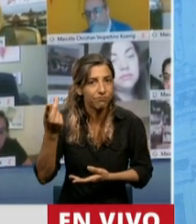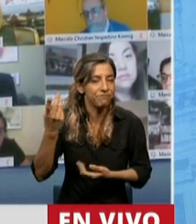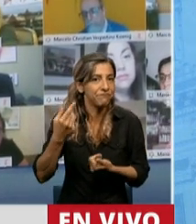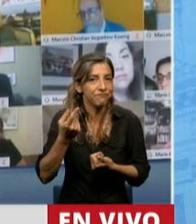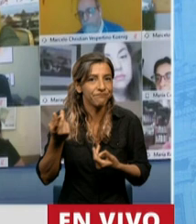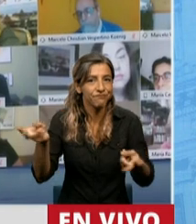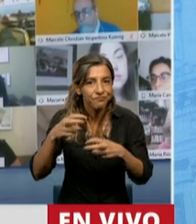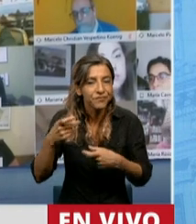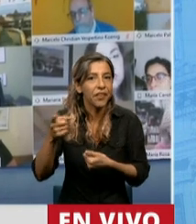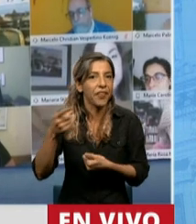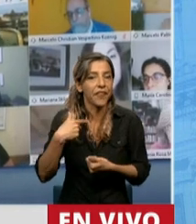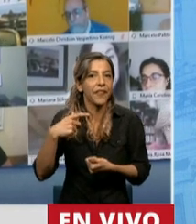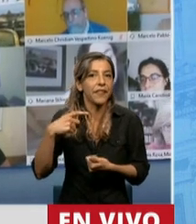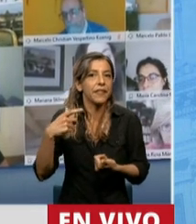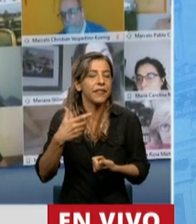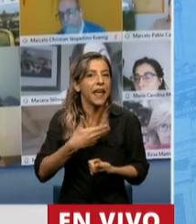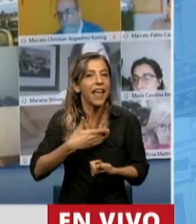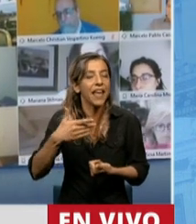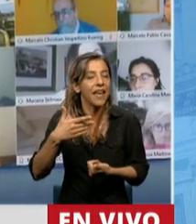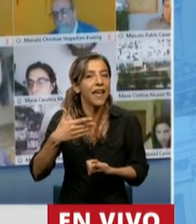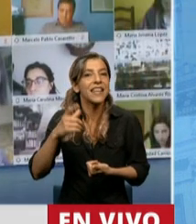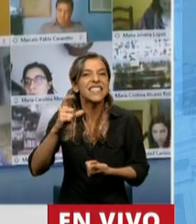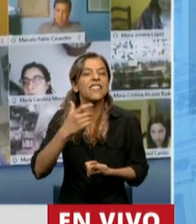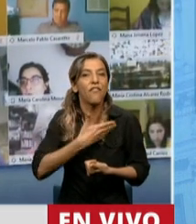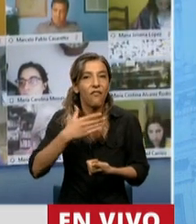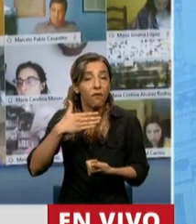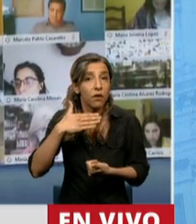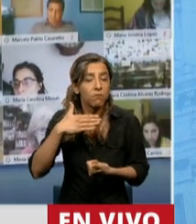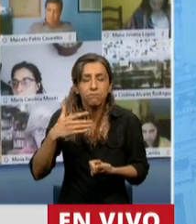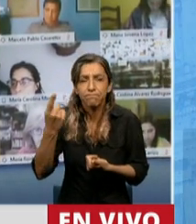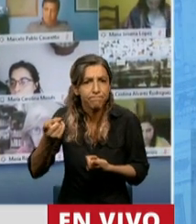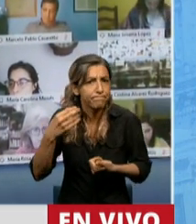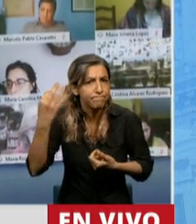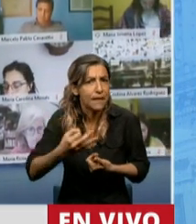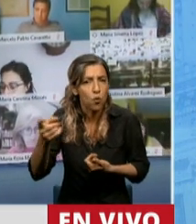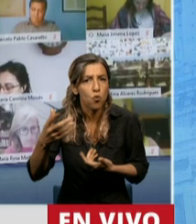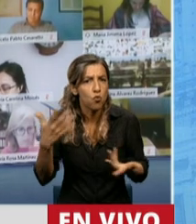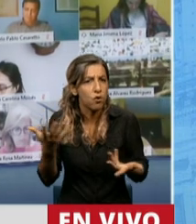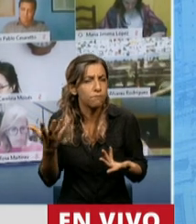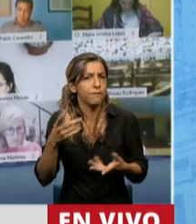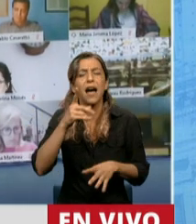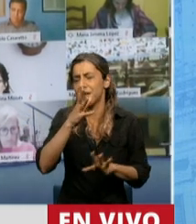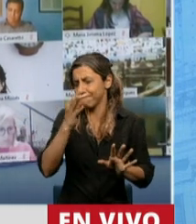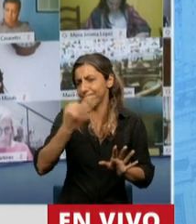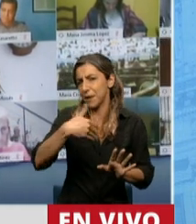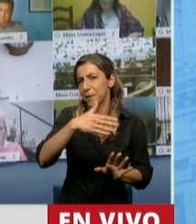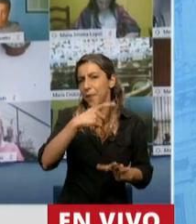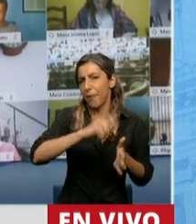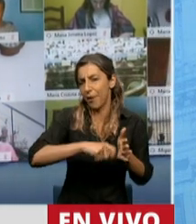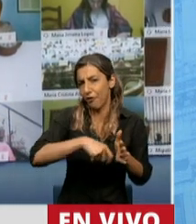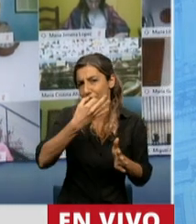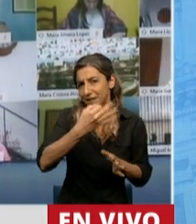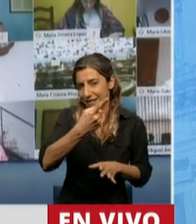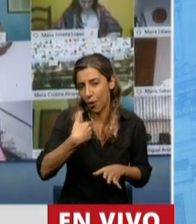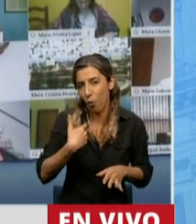alguna Chicana que se ha hecho en el debate entonces hoy debe haber me podrá corregir el director del del fondo de garantía este a quien respeto